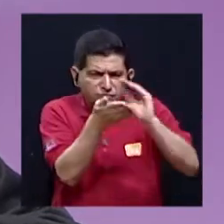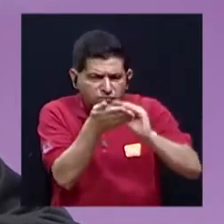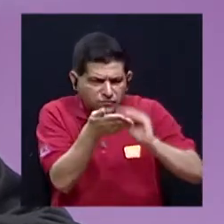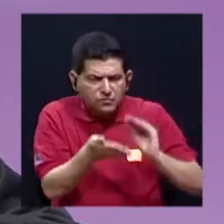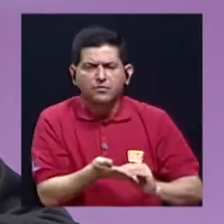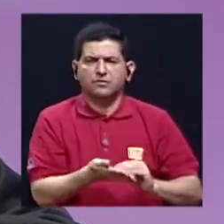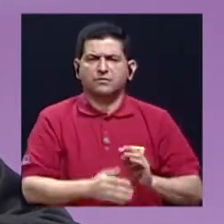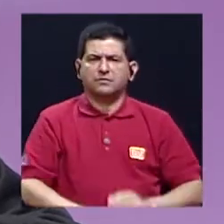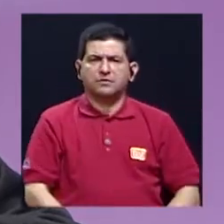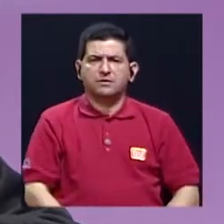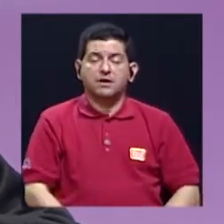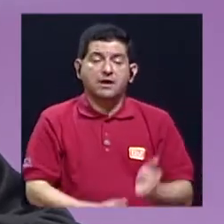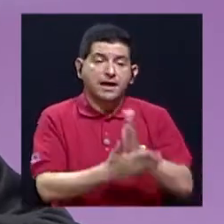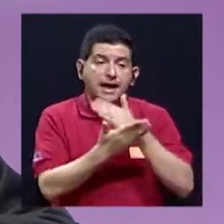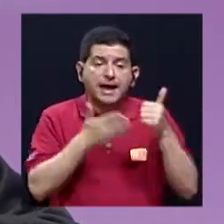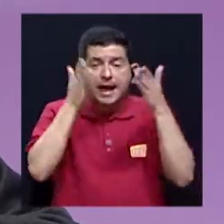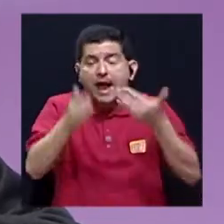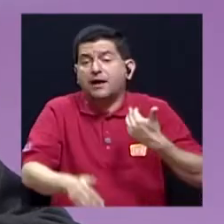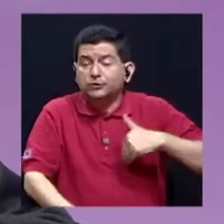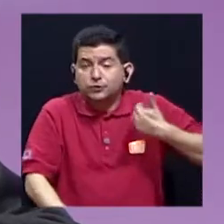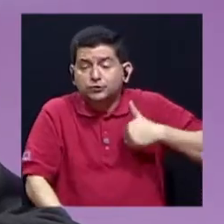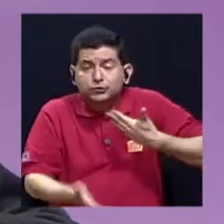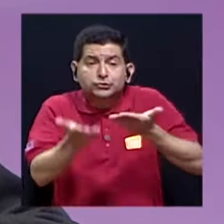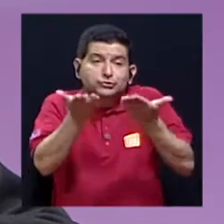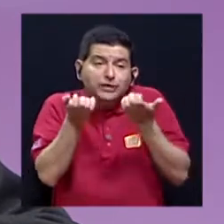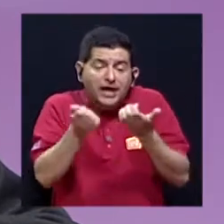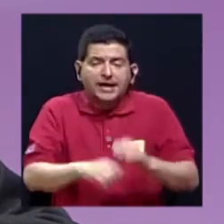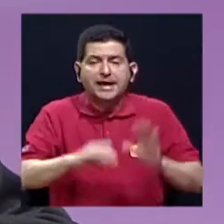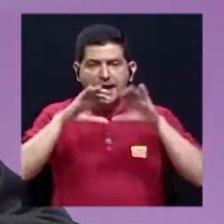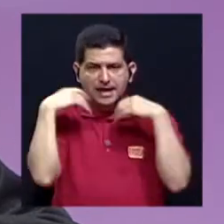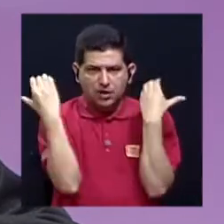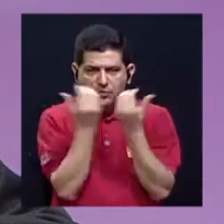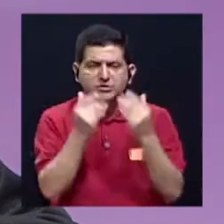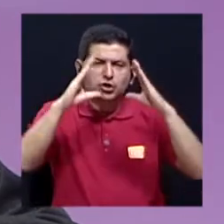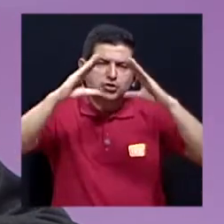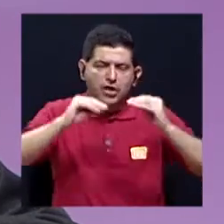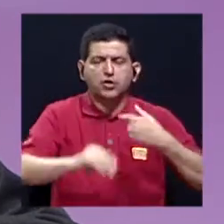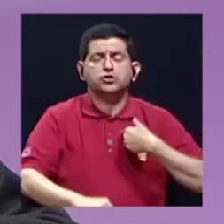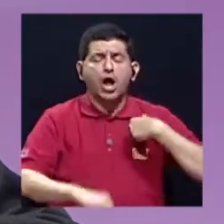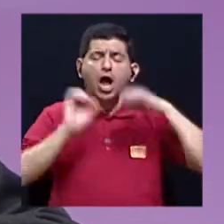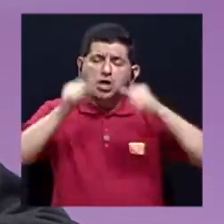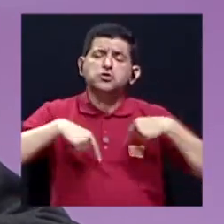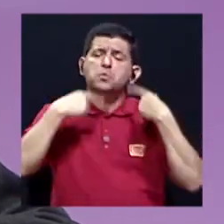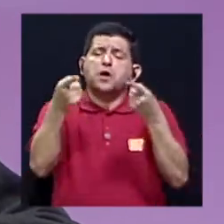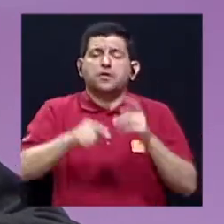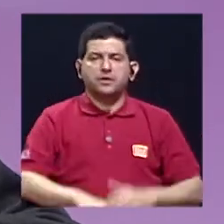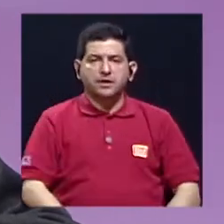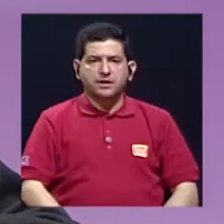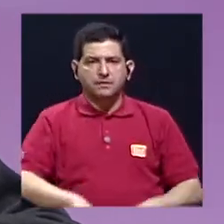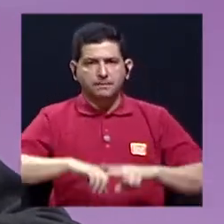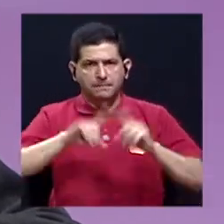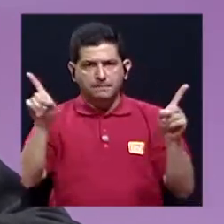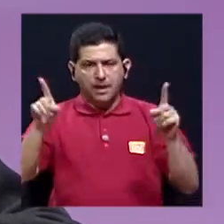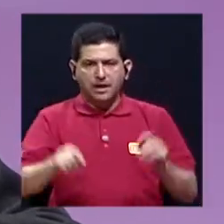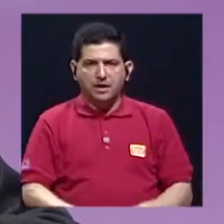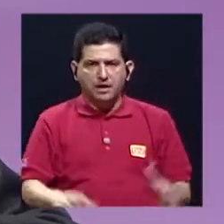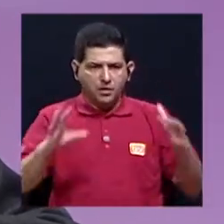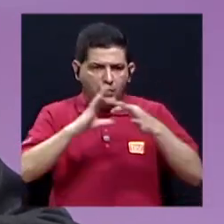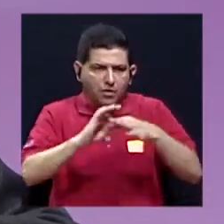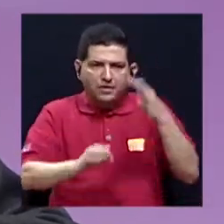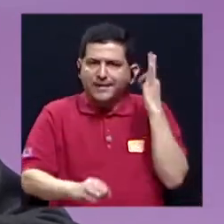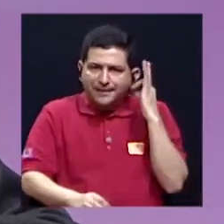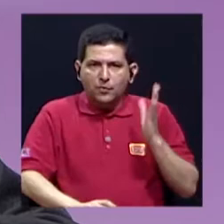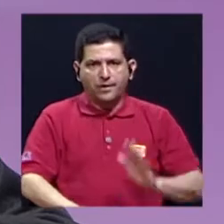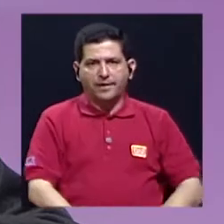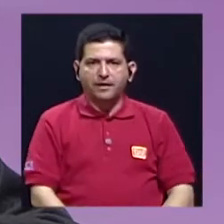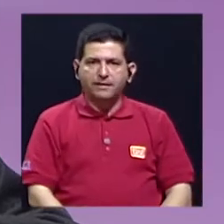eso, algunos caballeros quisieran que las comisiones fueran de noche porque yo sí puedo ir. Oiga, pero si la coordina una